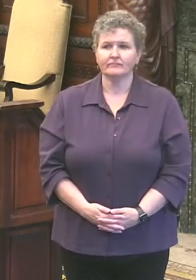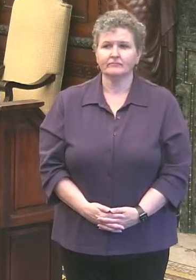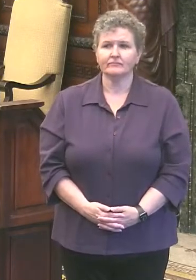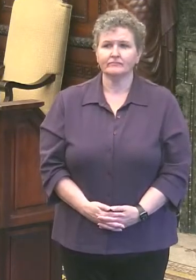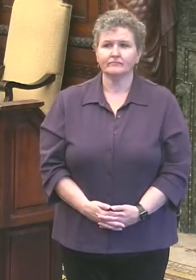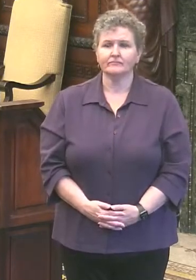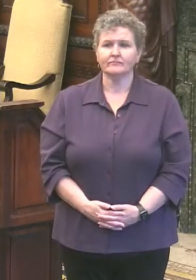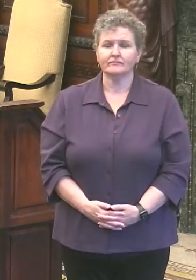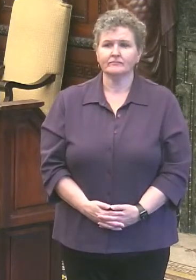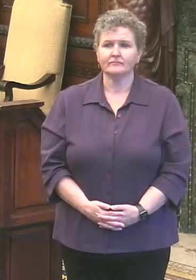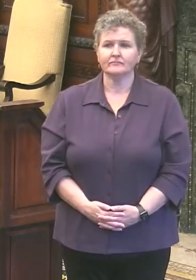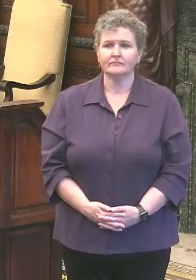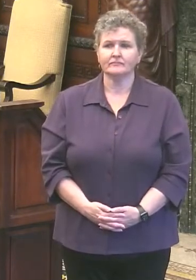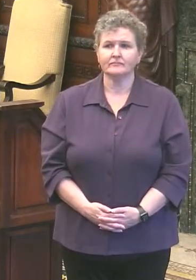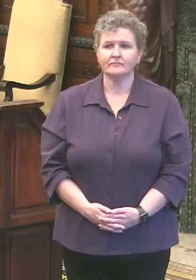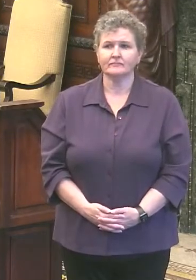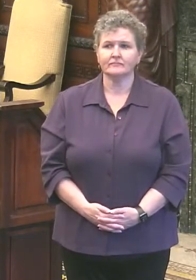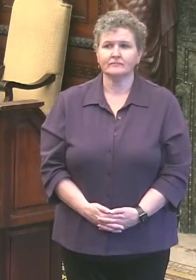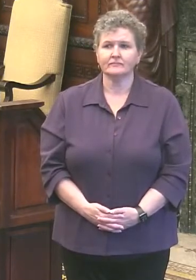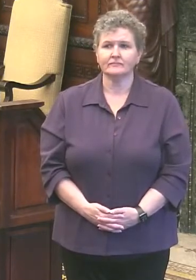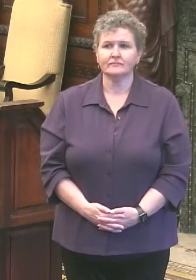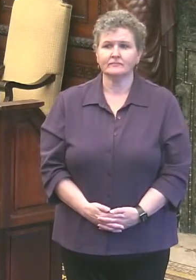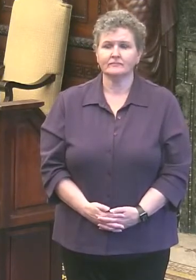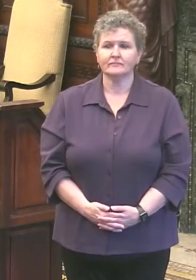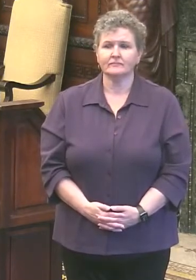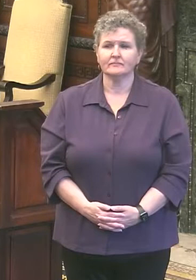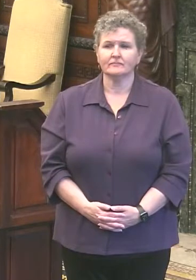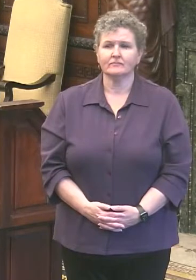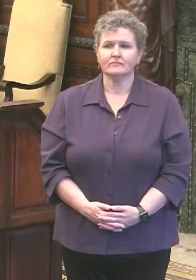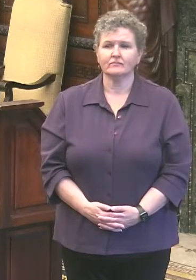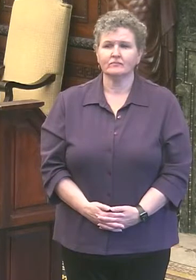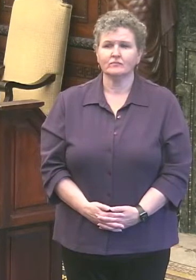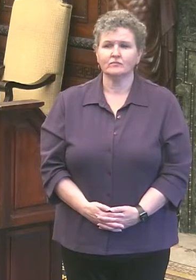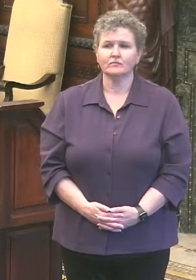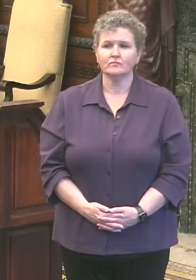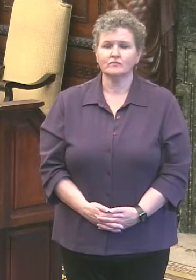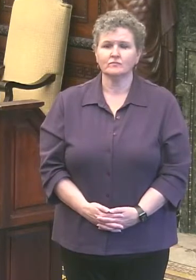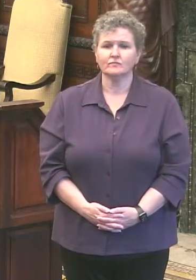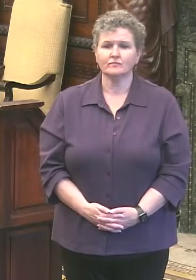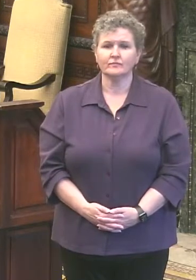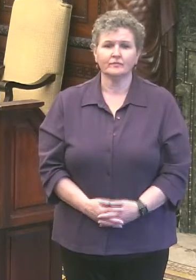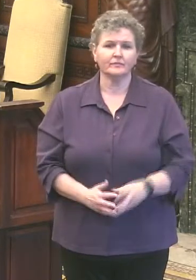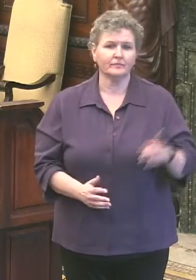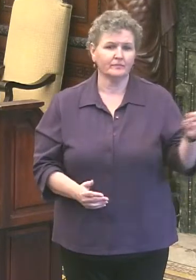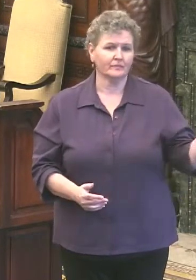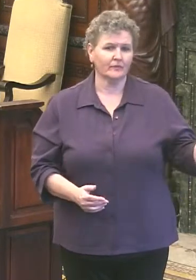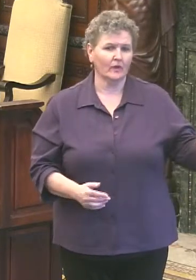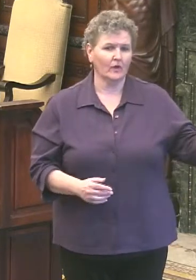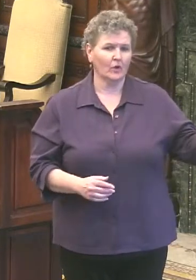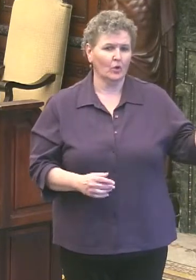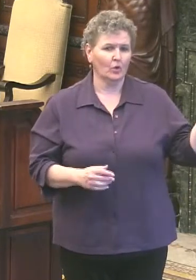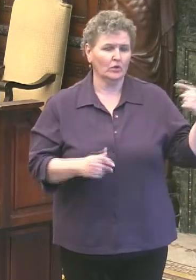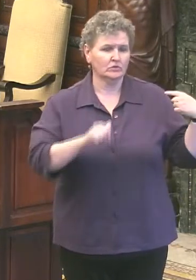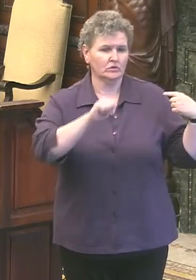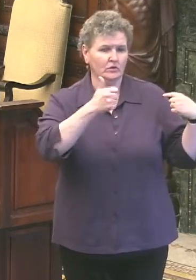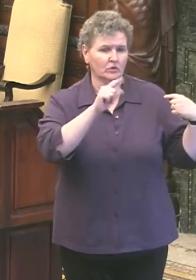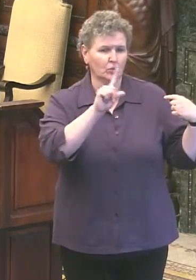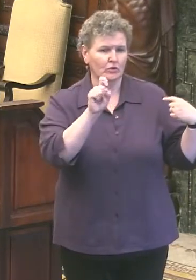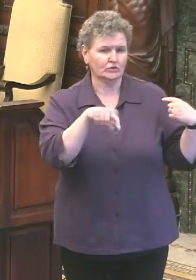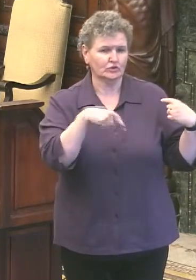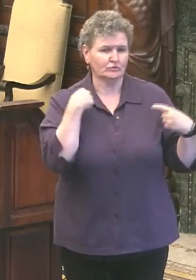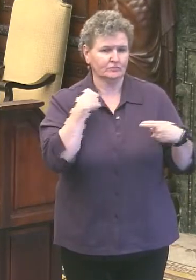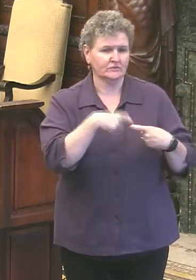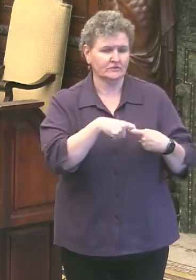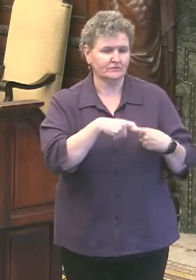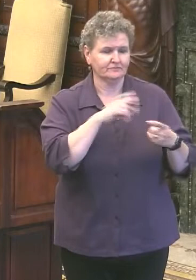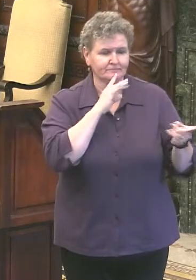Estos son algunos de los elementos claves. Y también para el doctor Farley, ¿se consideraría entonces poner